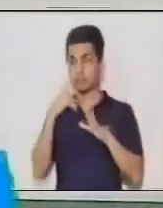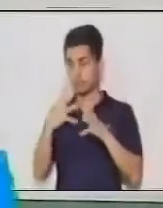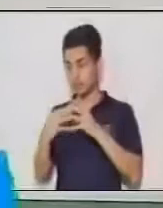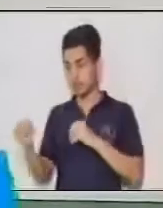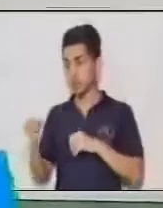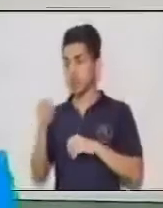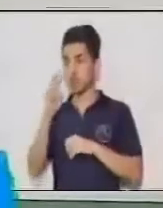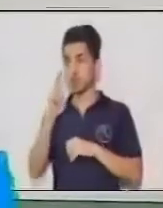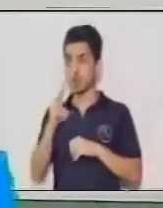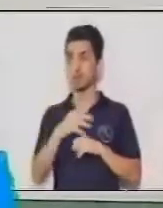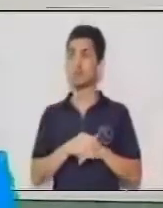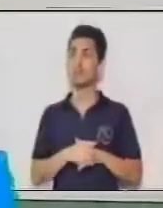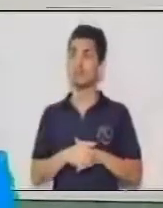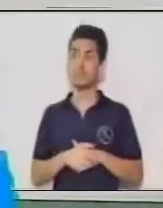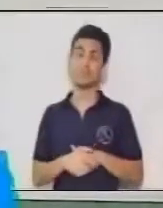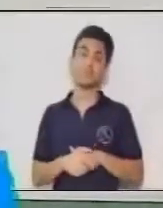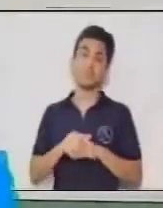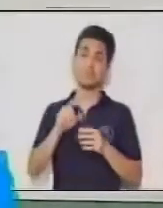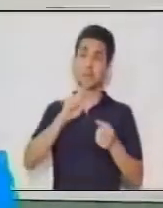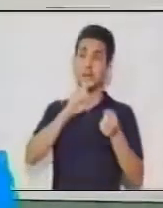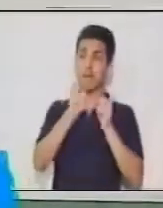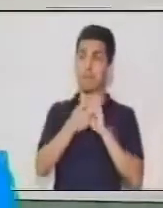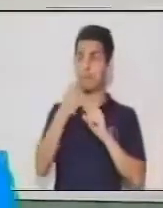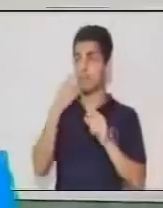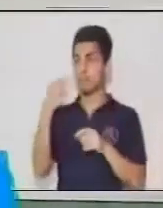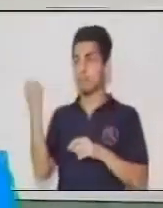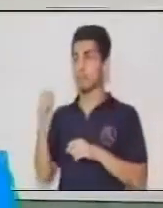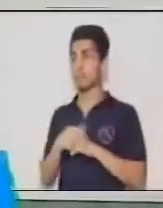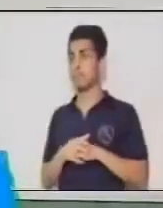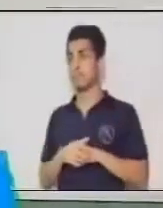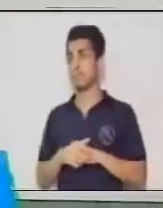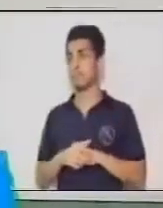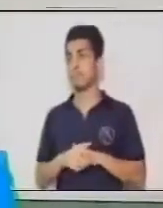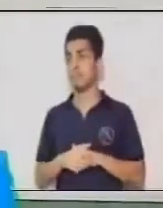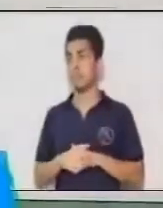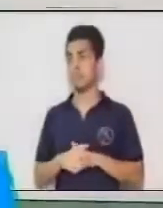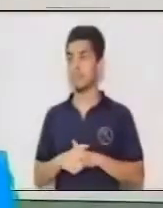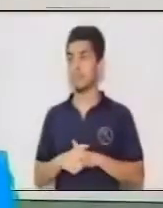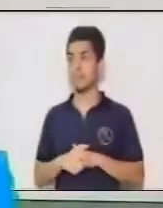Entonces, este polinomio lo podemos escribir así.